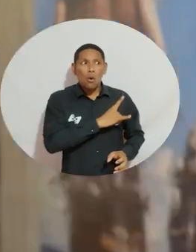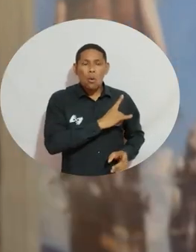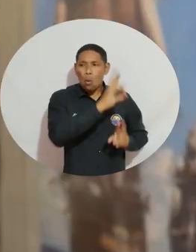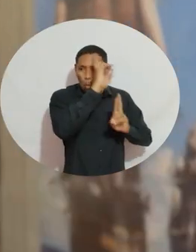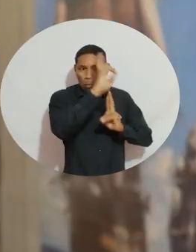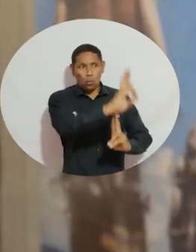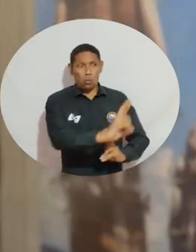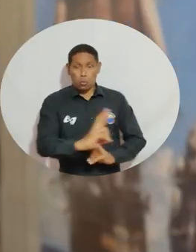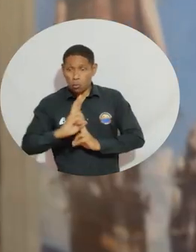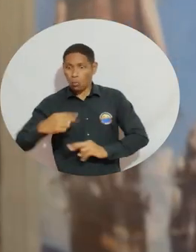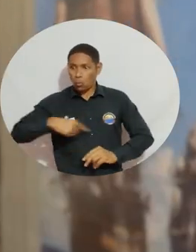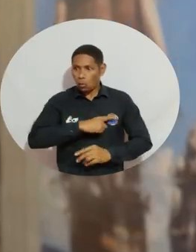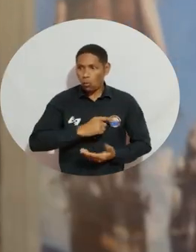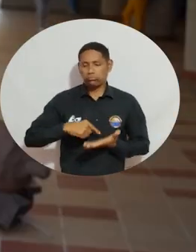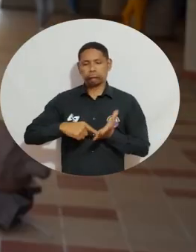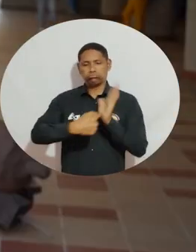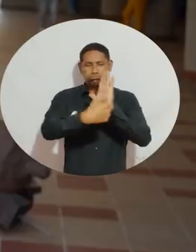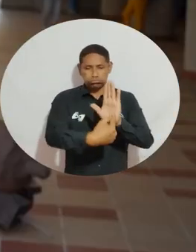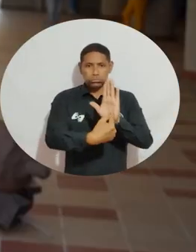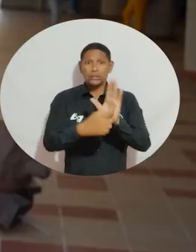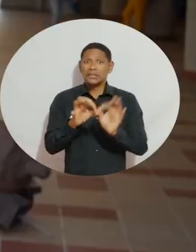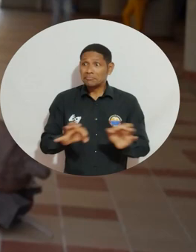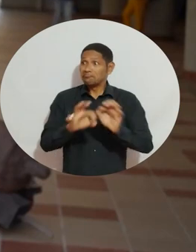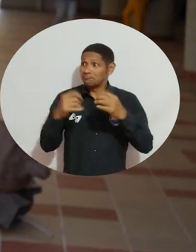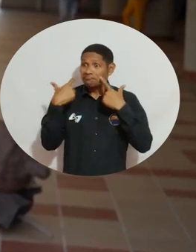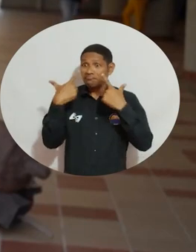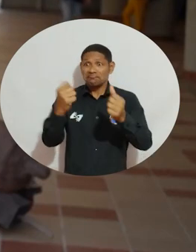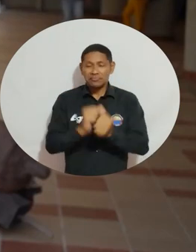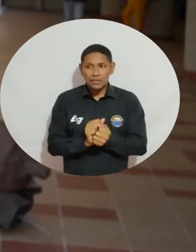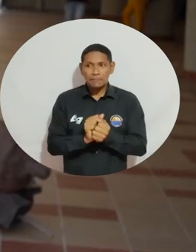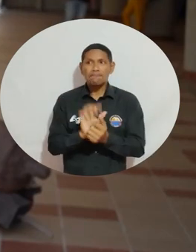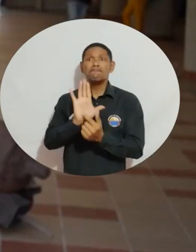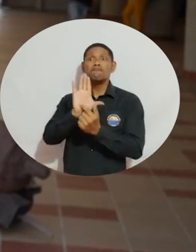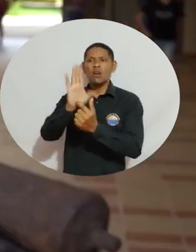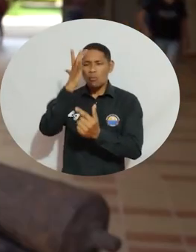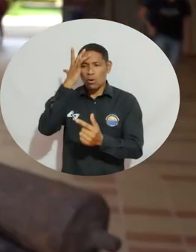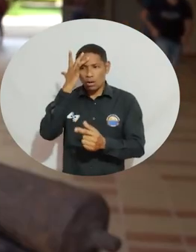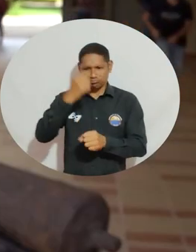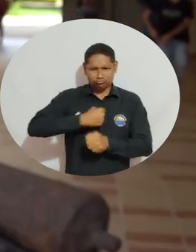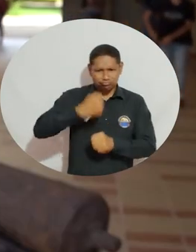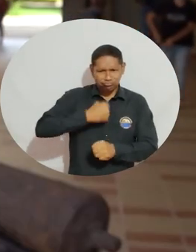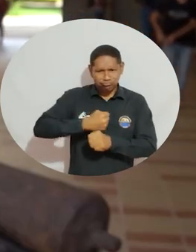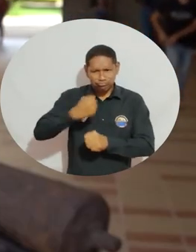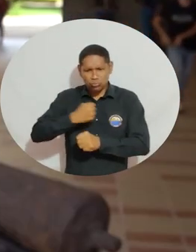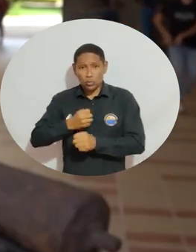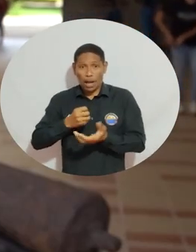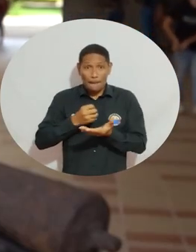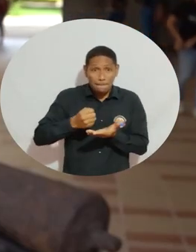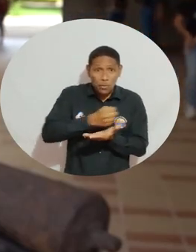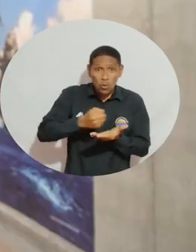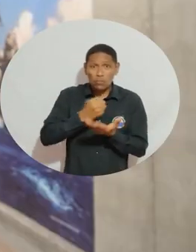reconozca nuestro papel como biólogos, como científicos. Chévere que se conmemore, que se tenga en cuenta y que se resalte, porque la labor del biólogo es